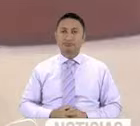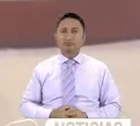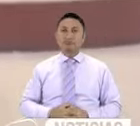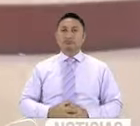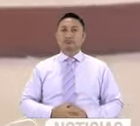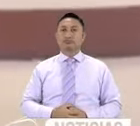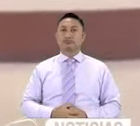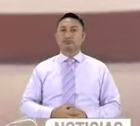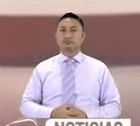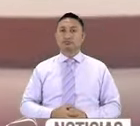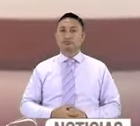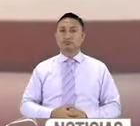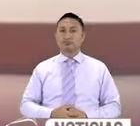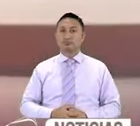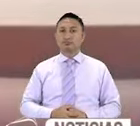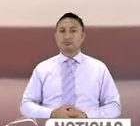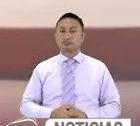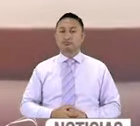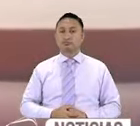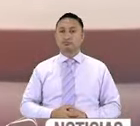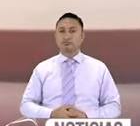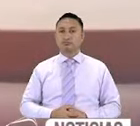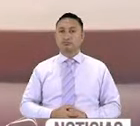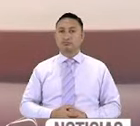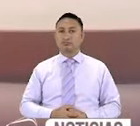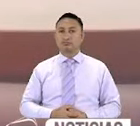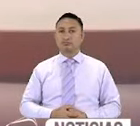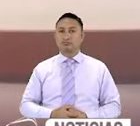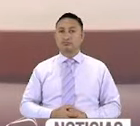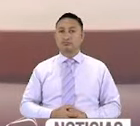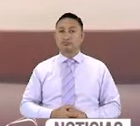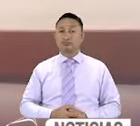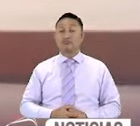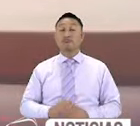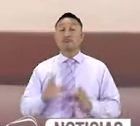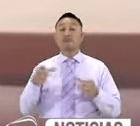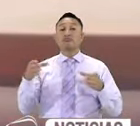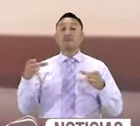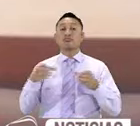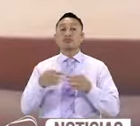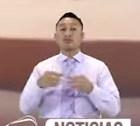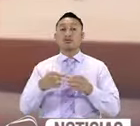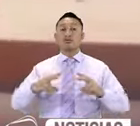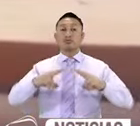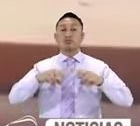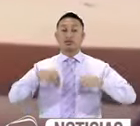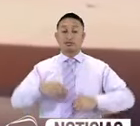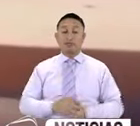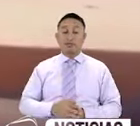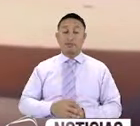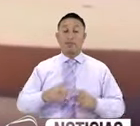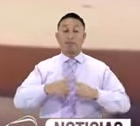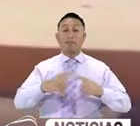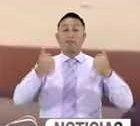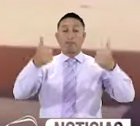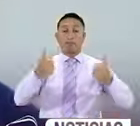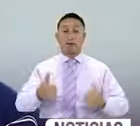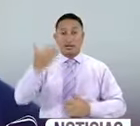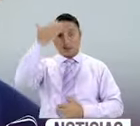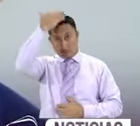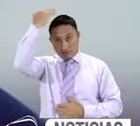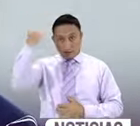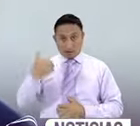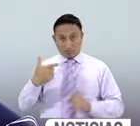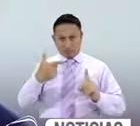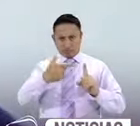¡No! ¡Me estoy jugando la vida! La comisión legislativa que investiga el asesinato al ex candidato presidencial Fernando